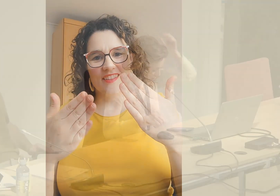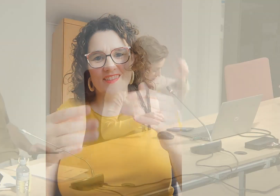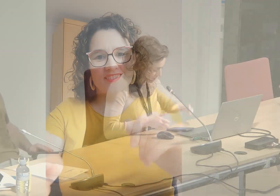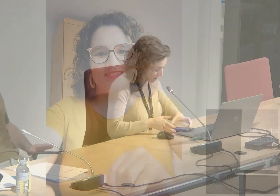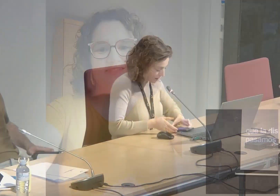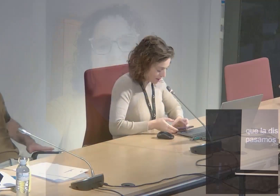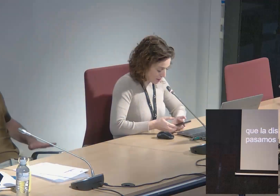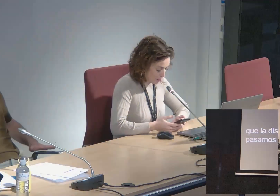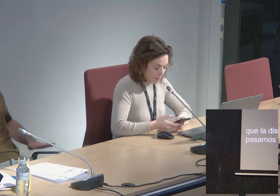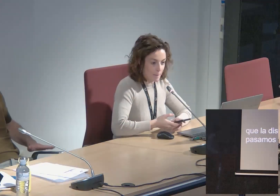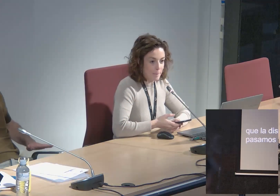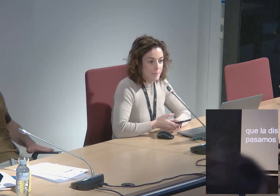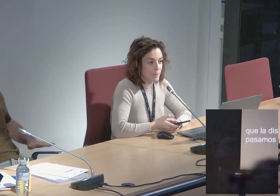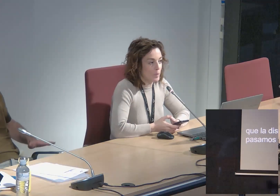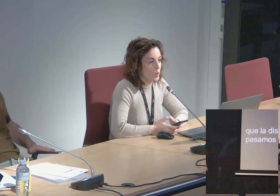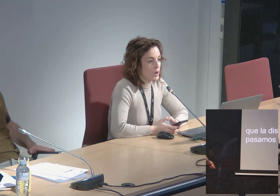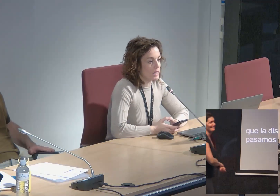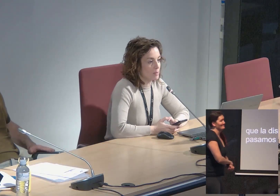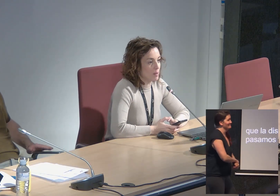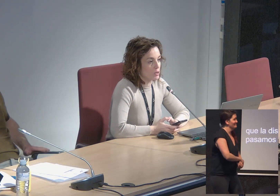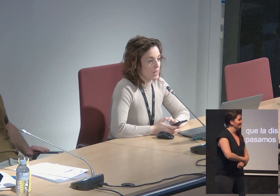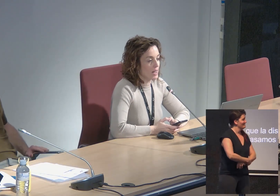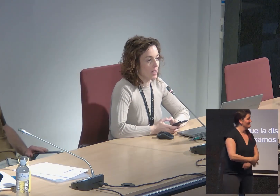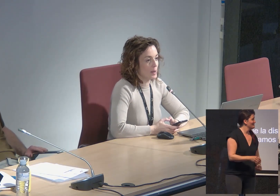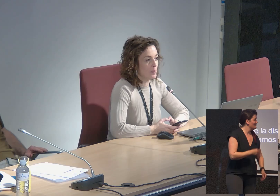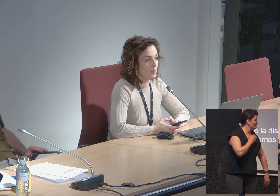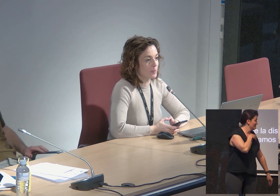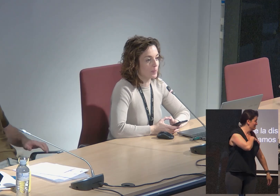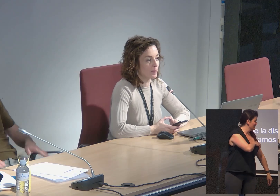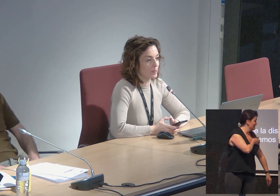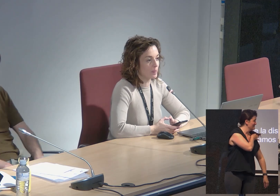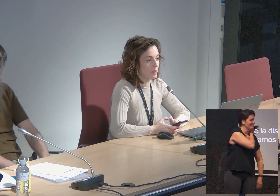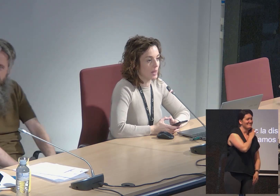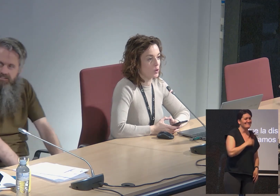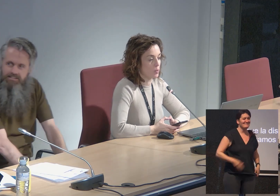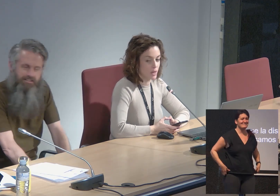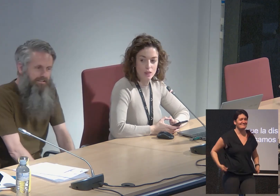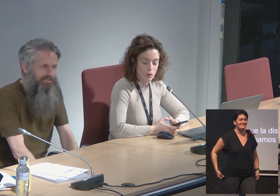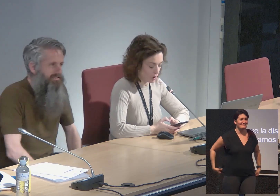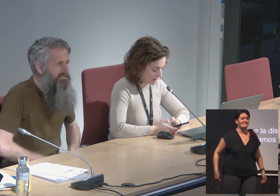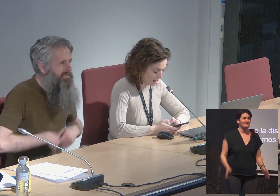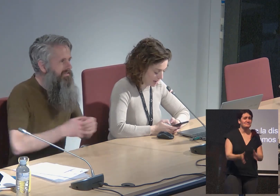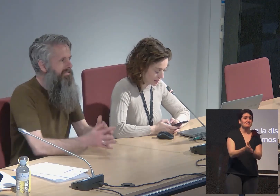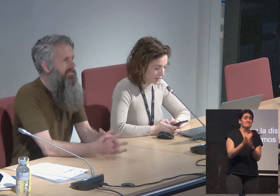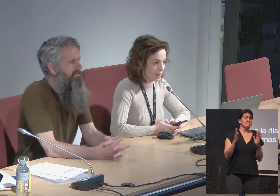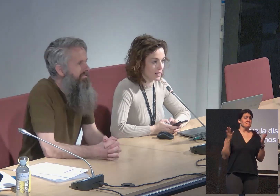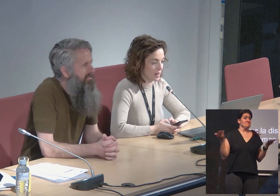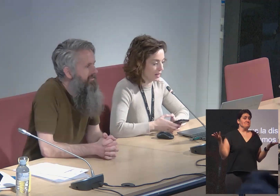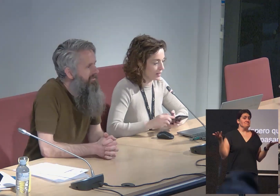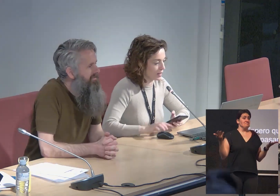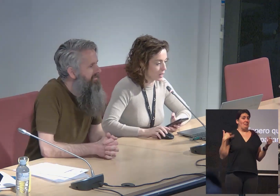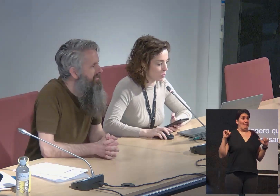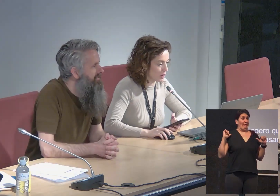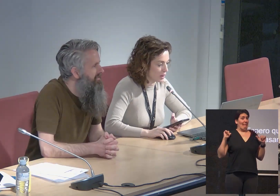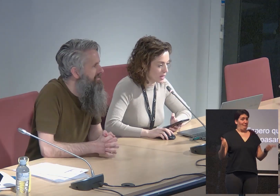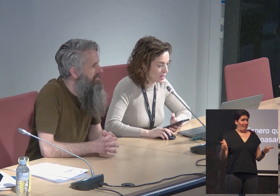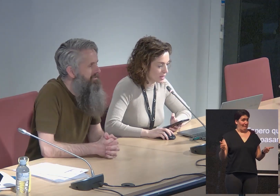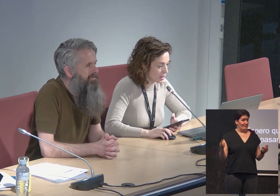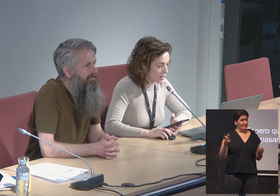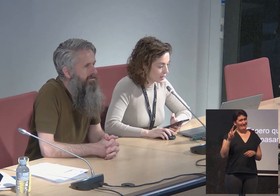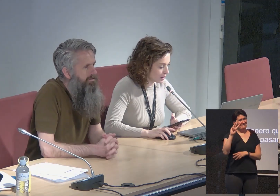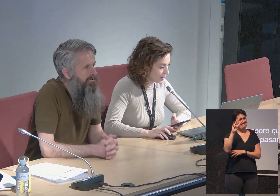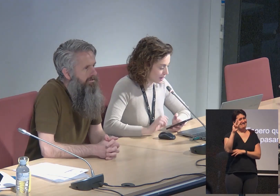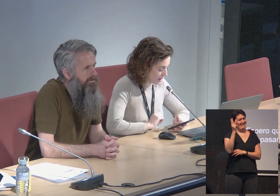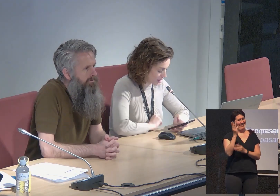Espero que la disfrutéis. Muchísimas gracias. Vamos a dar comienzo a la tercera de las